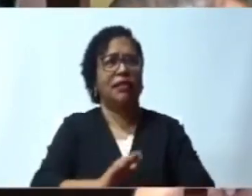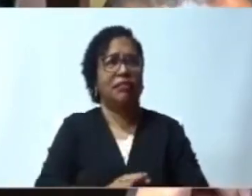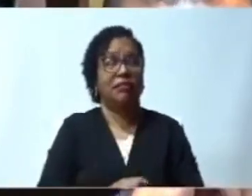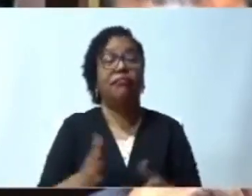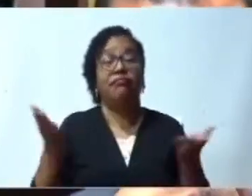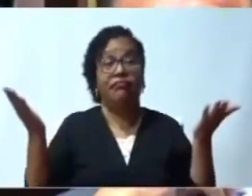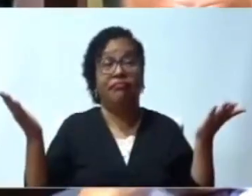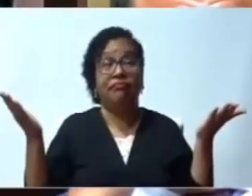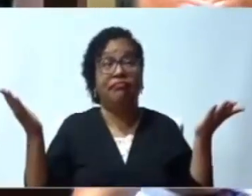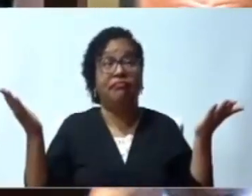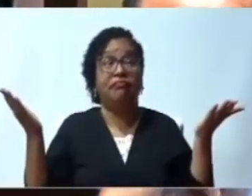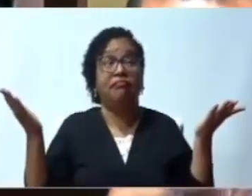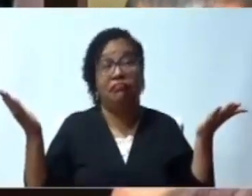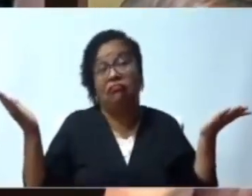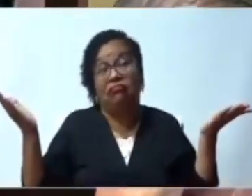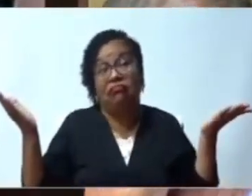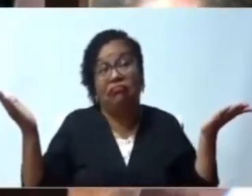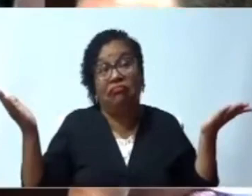Entonces,